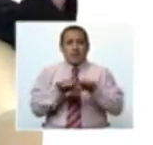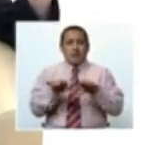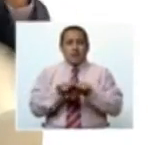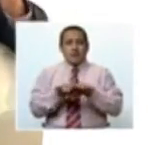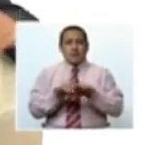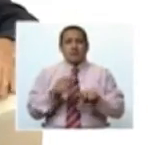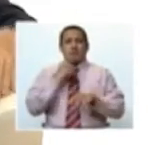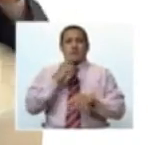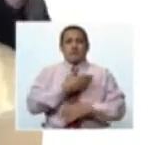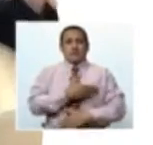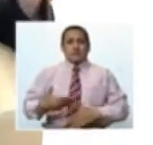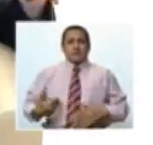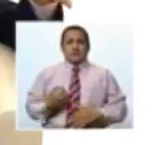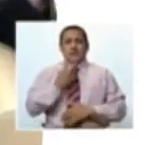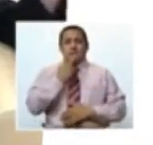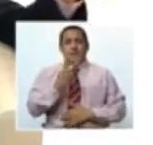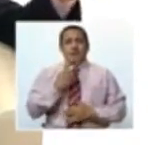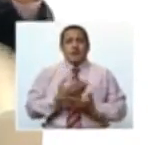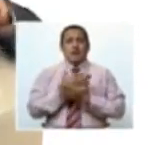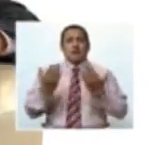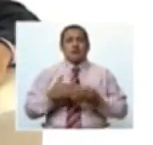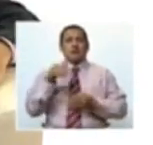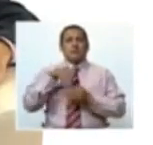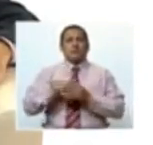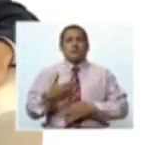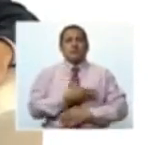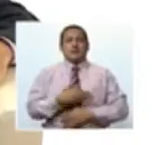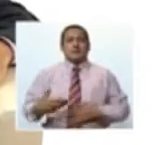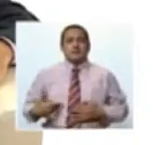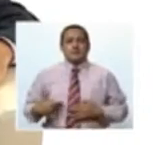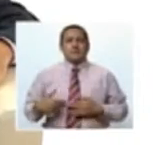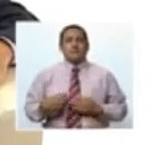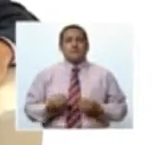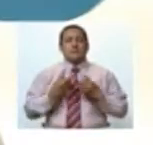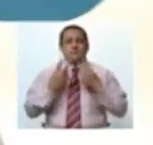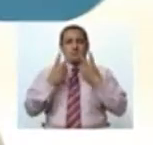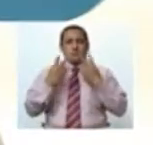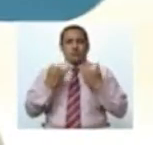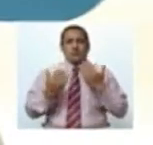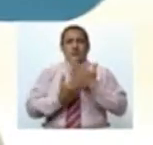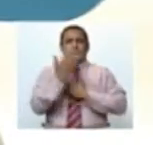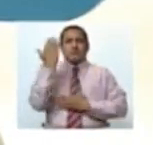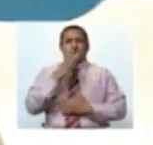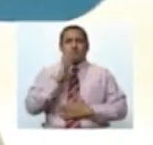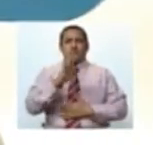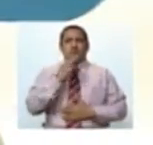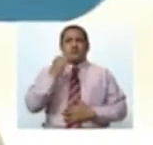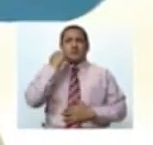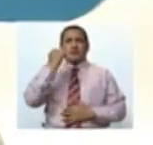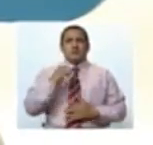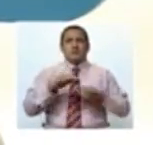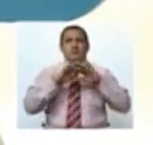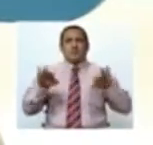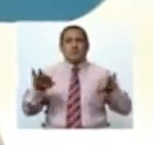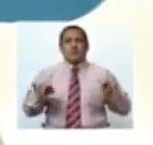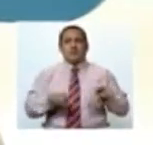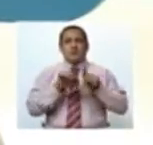si se quiere, aquella posición donde votó el presidente. Bueno, estamos hablando esta mañana en Tus Derechos sobre